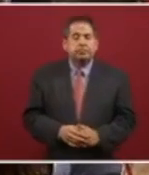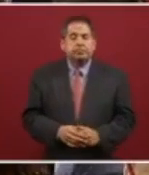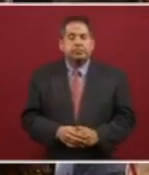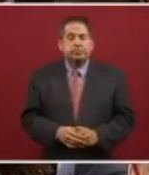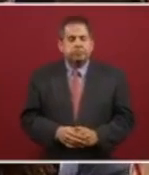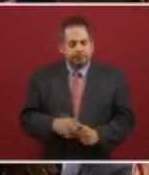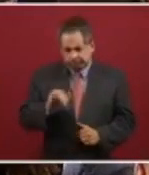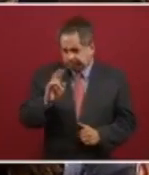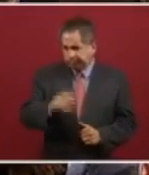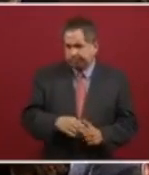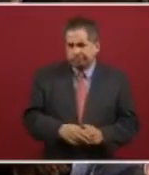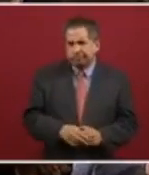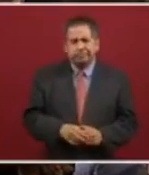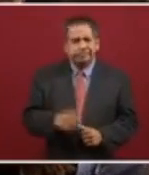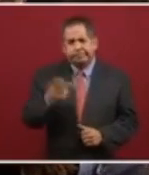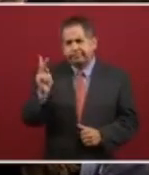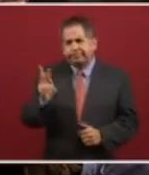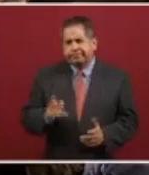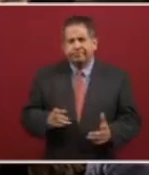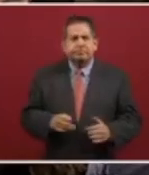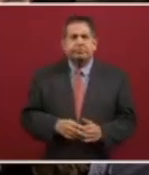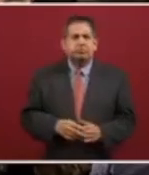Sí, pero